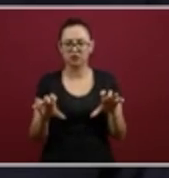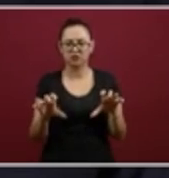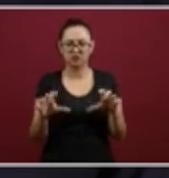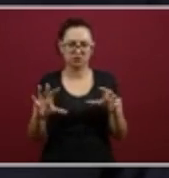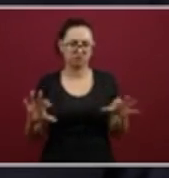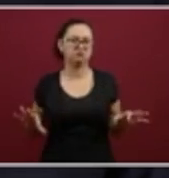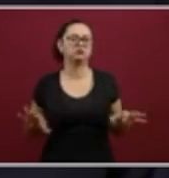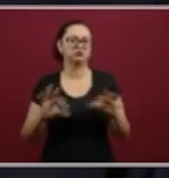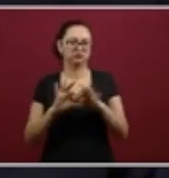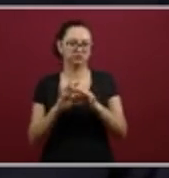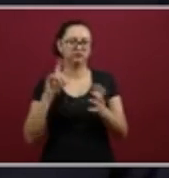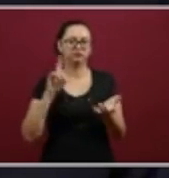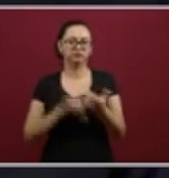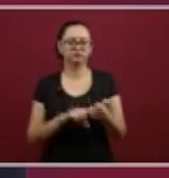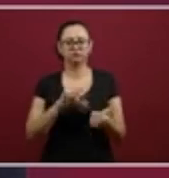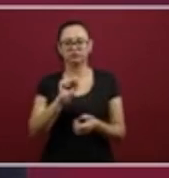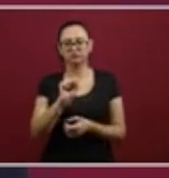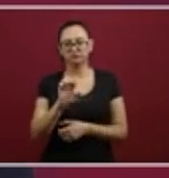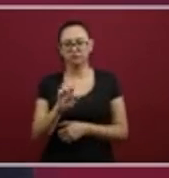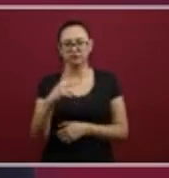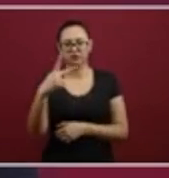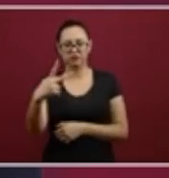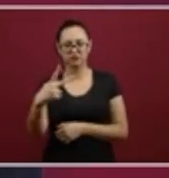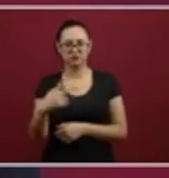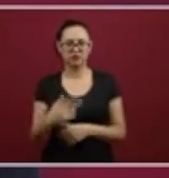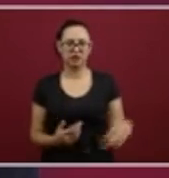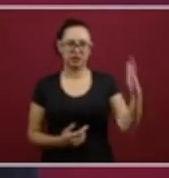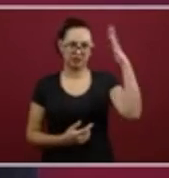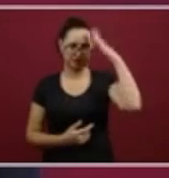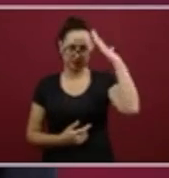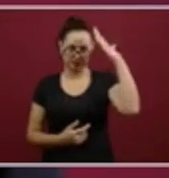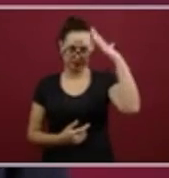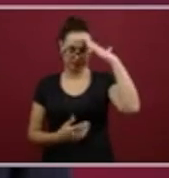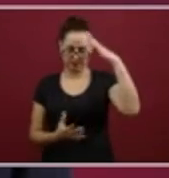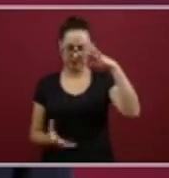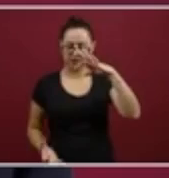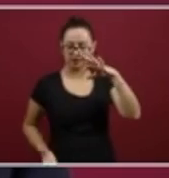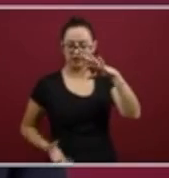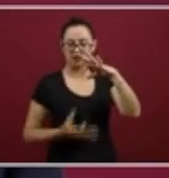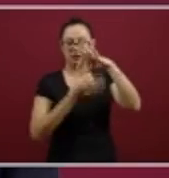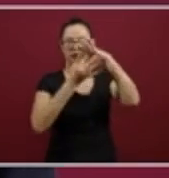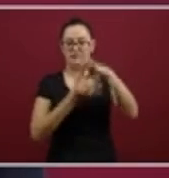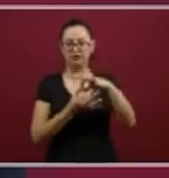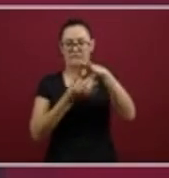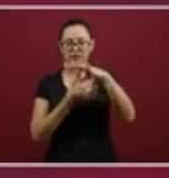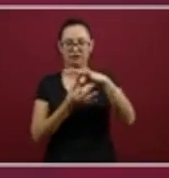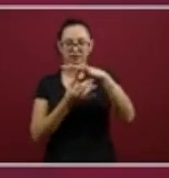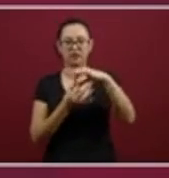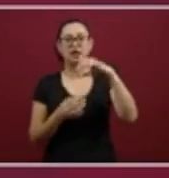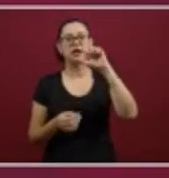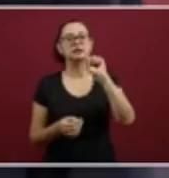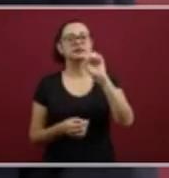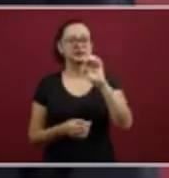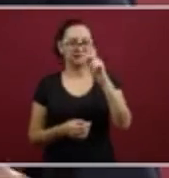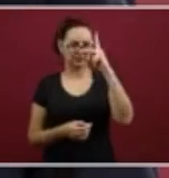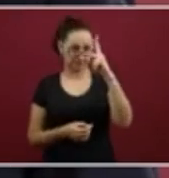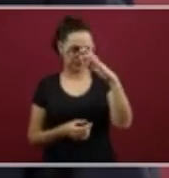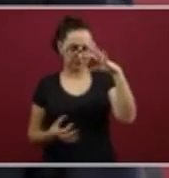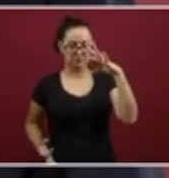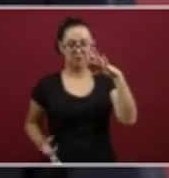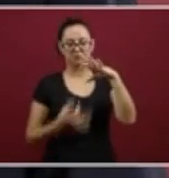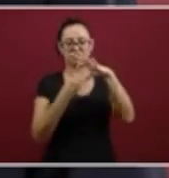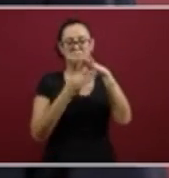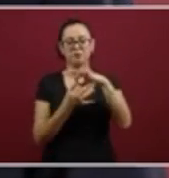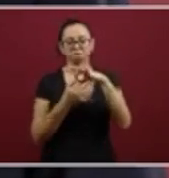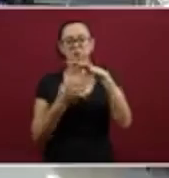con la SEP. La cabeza del sector, como se dice administrativamente, es la SEP, pero es un organismo